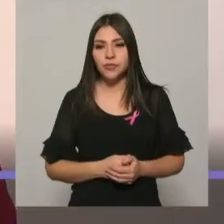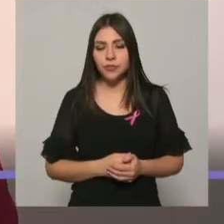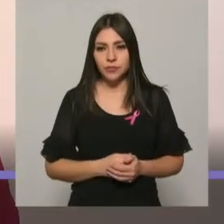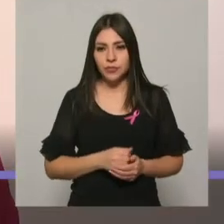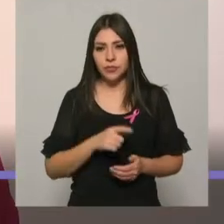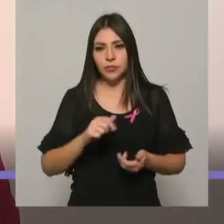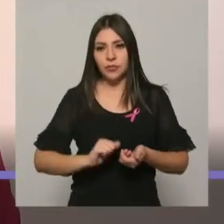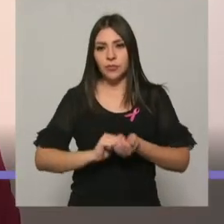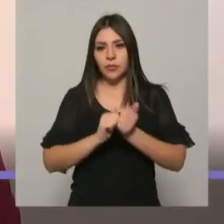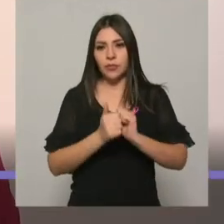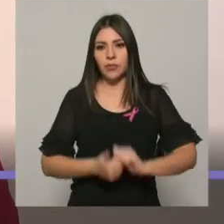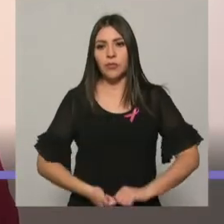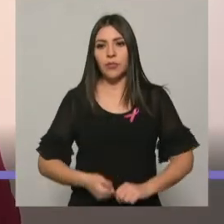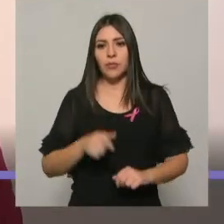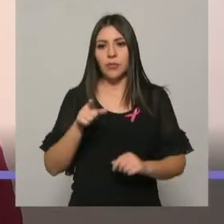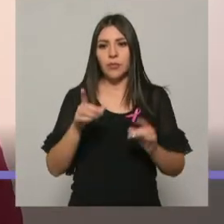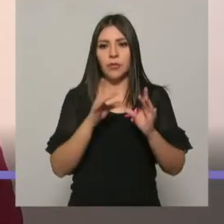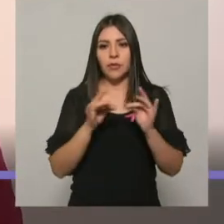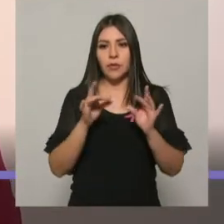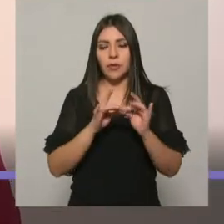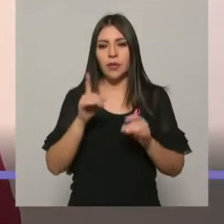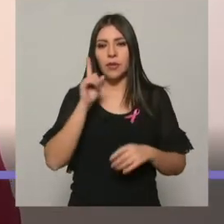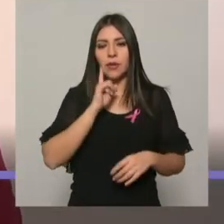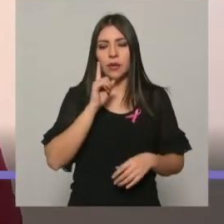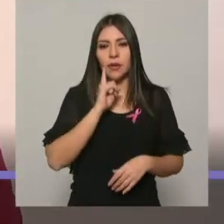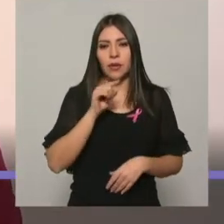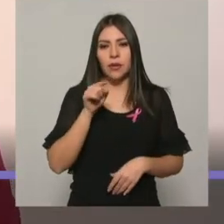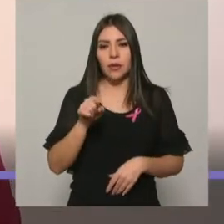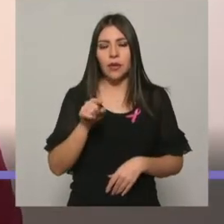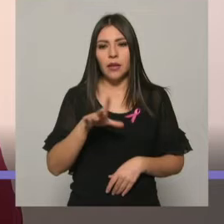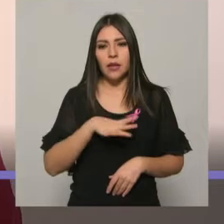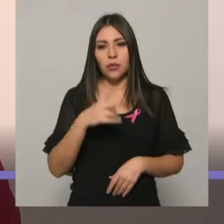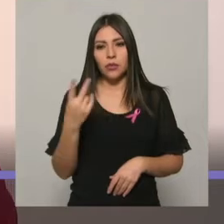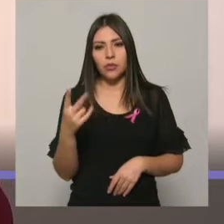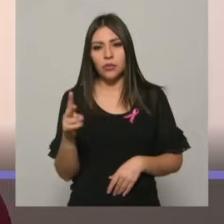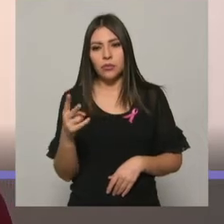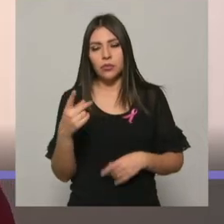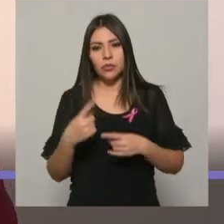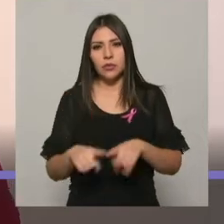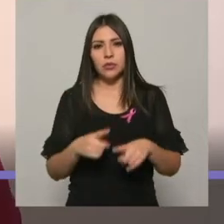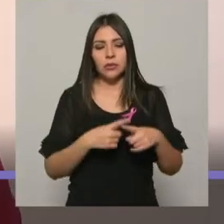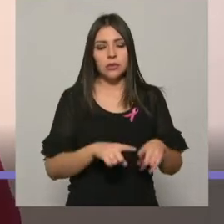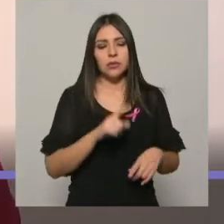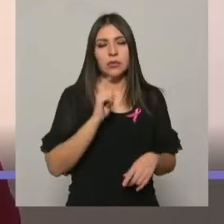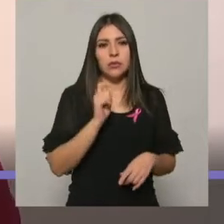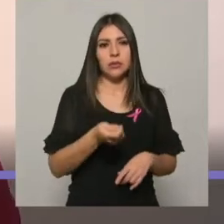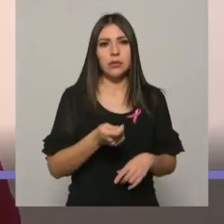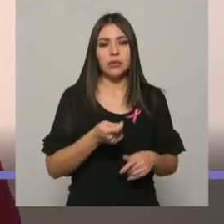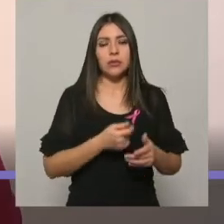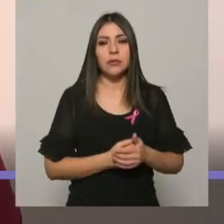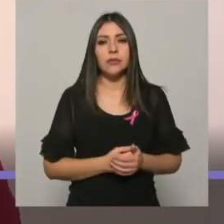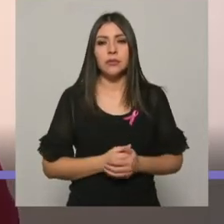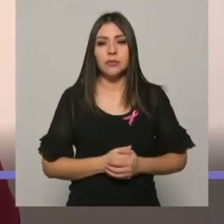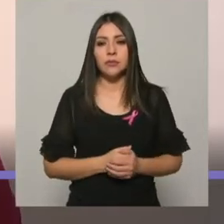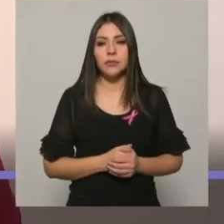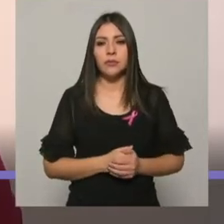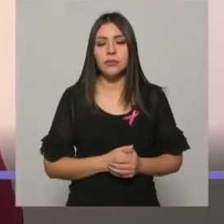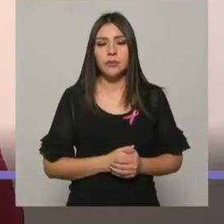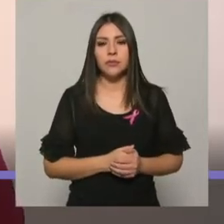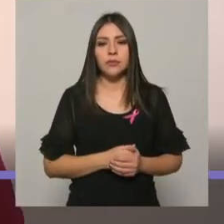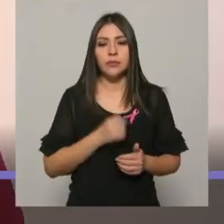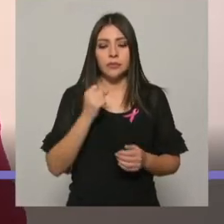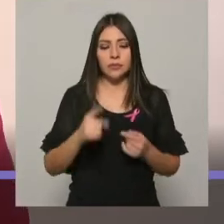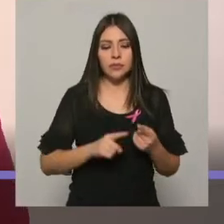Y bueno, lo que comentaba Ángeles, ¿no? Que las dos vertientes es sobre lo de los